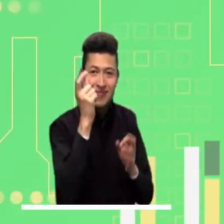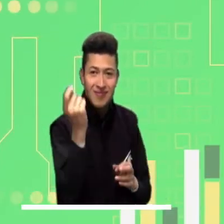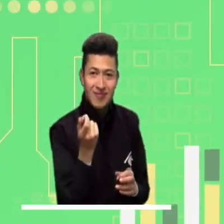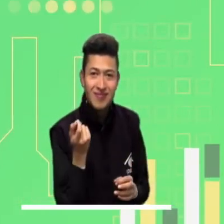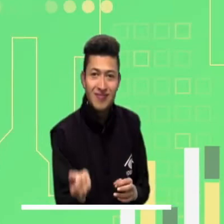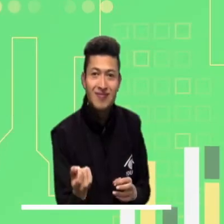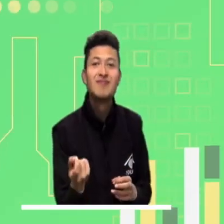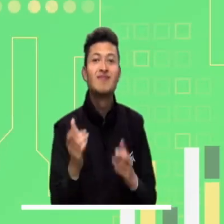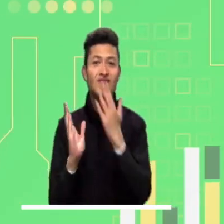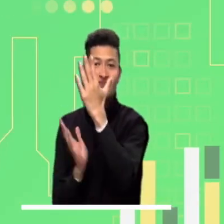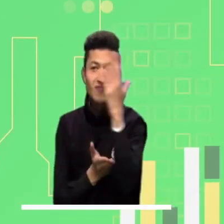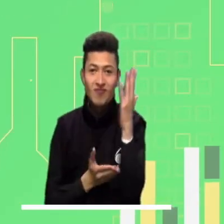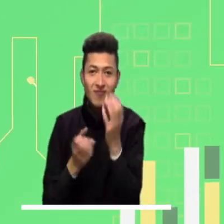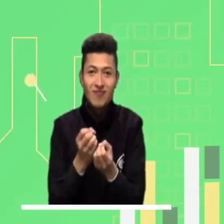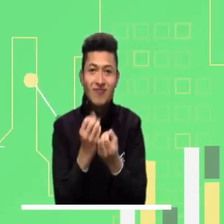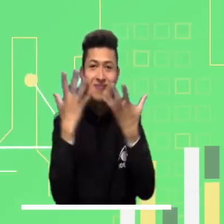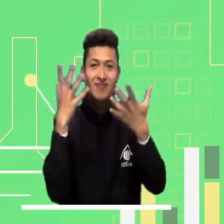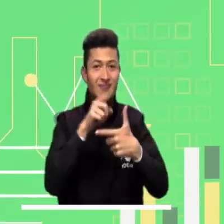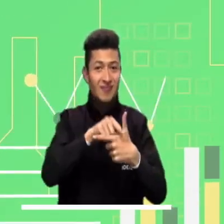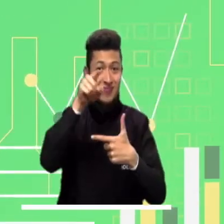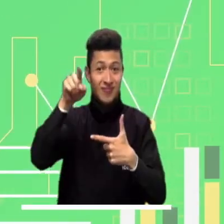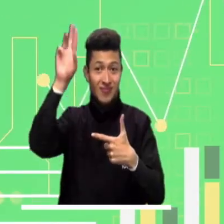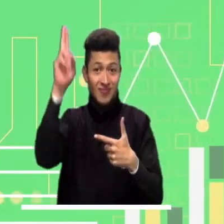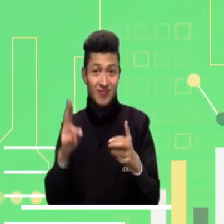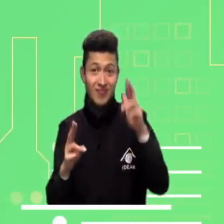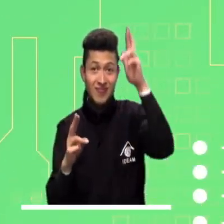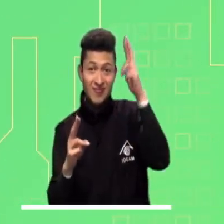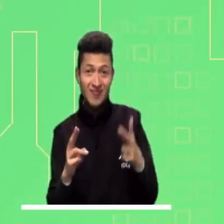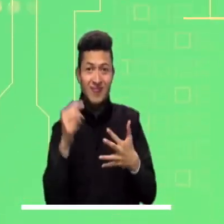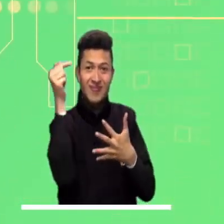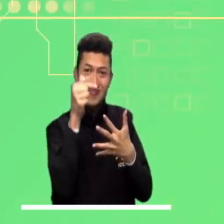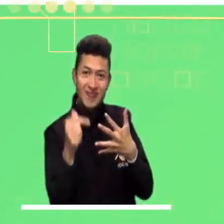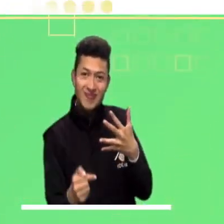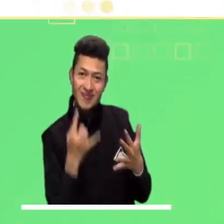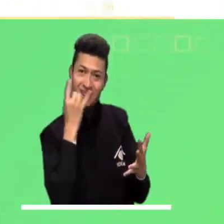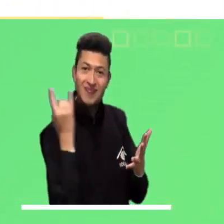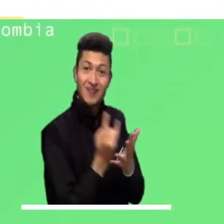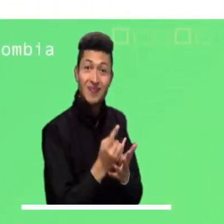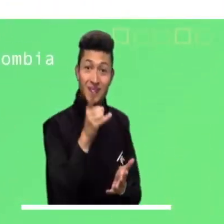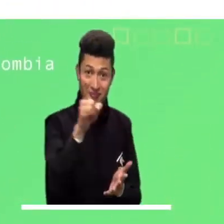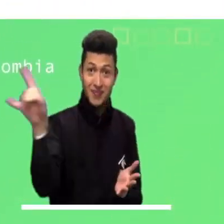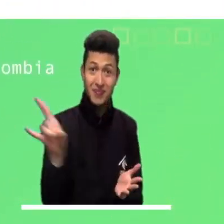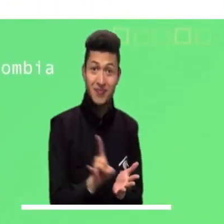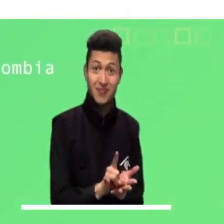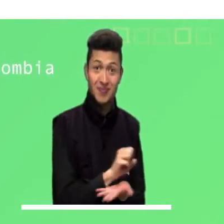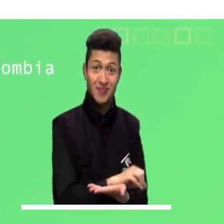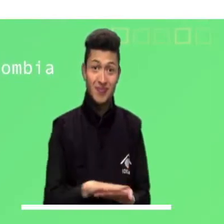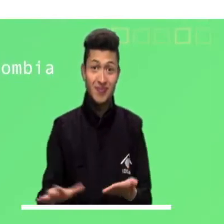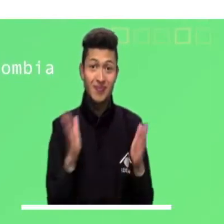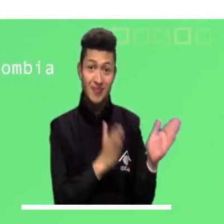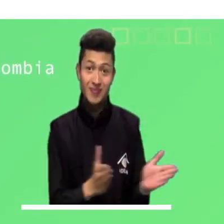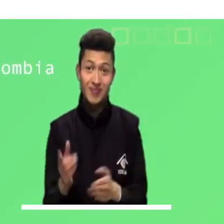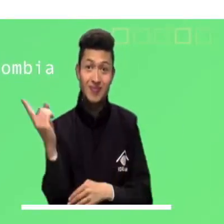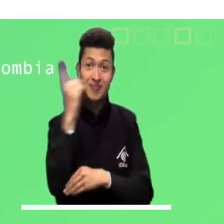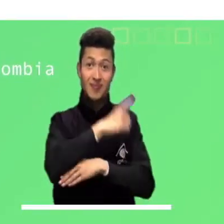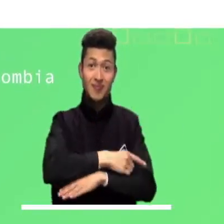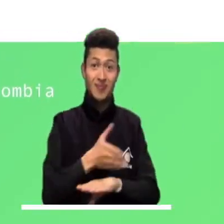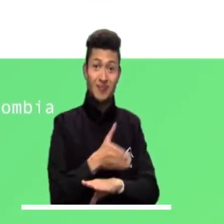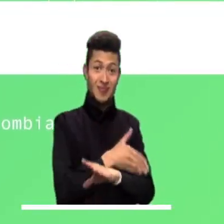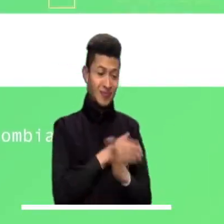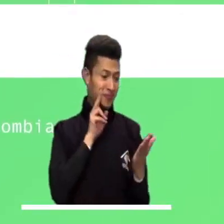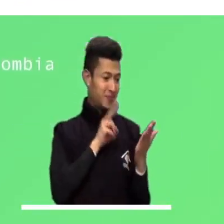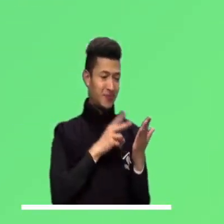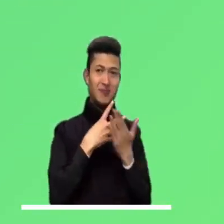alertas tempranas. Información detallada a nivel municipal, cifras de deforestación, estadísticas de rayos y otros datos de